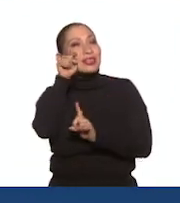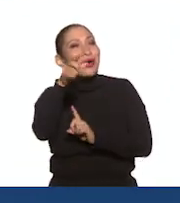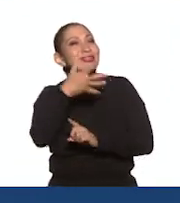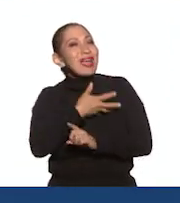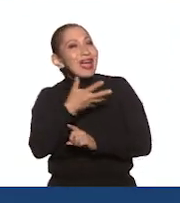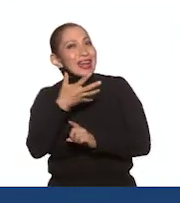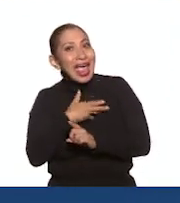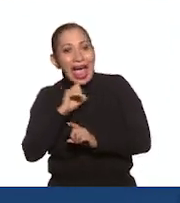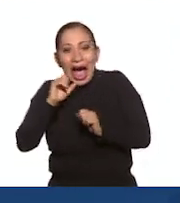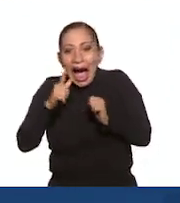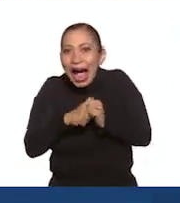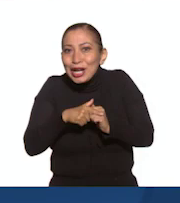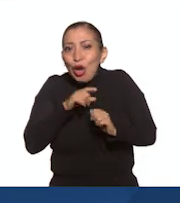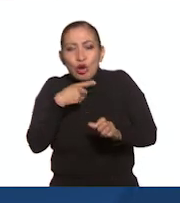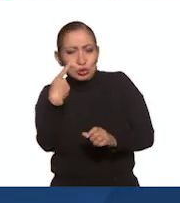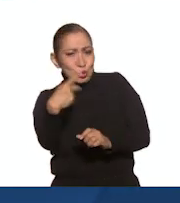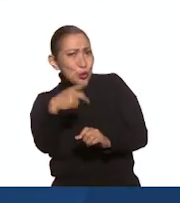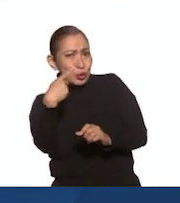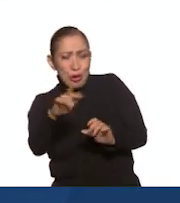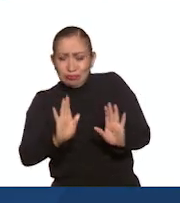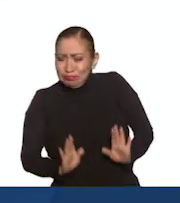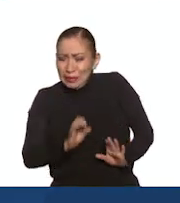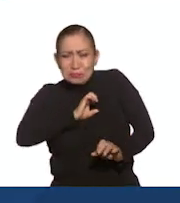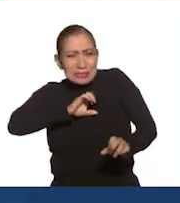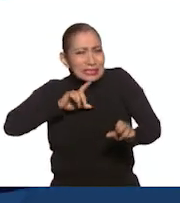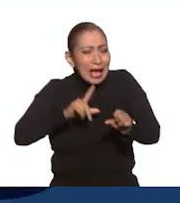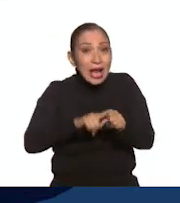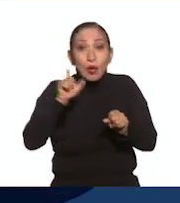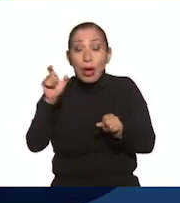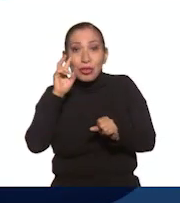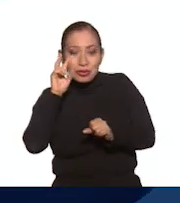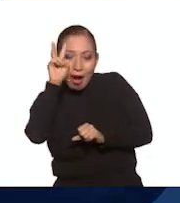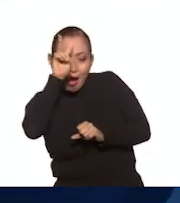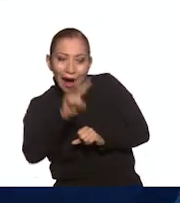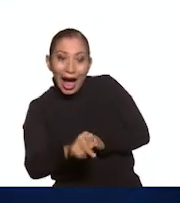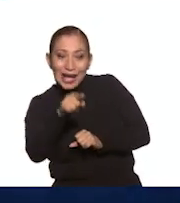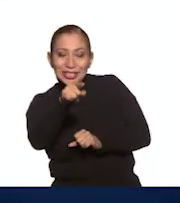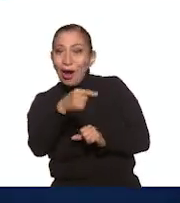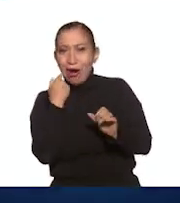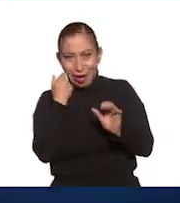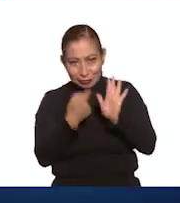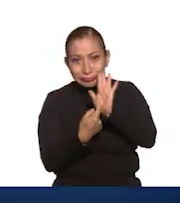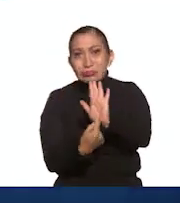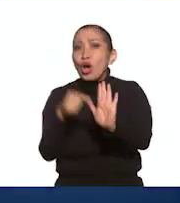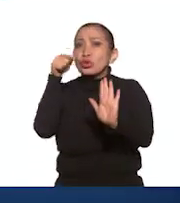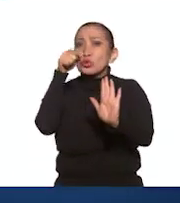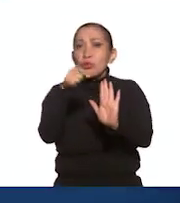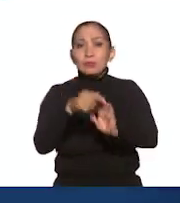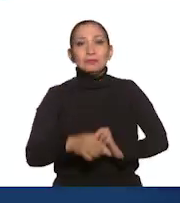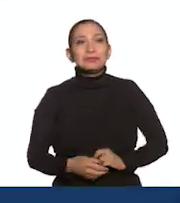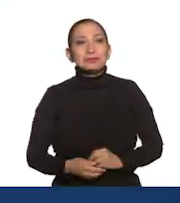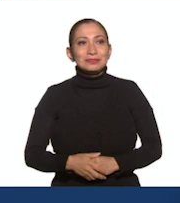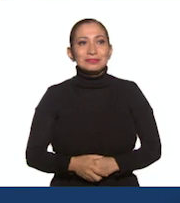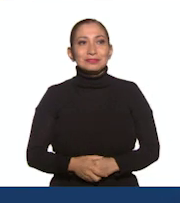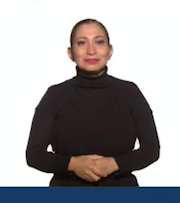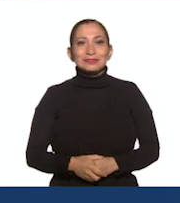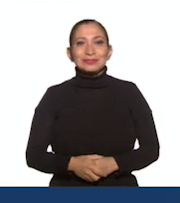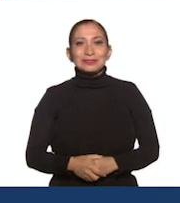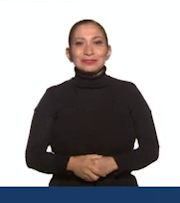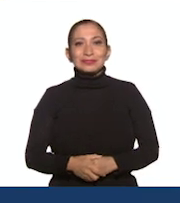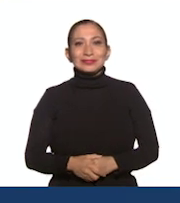tienes aquello que es tu propio sello y cuando te veo solo quiero que seas.